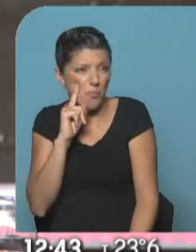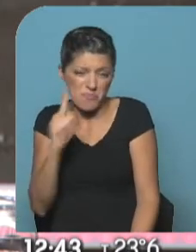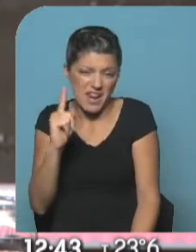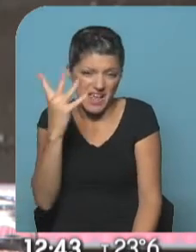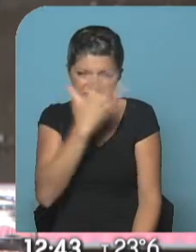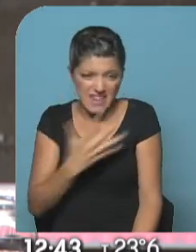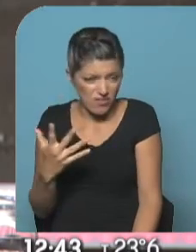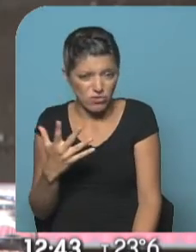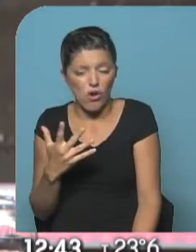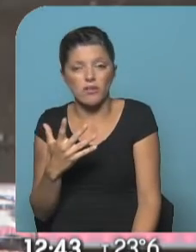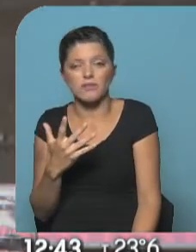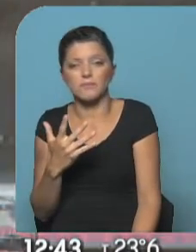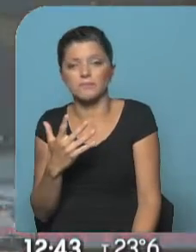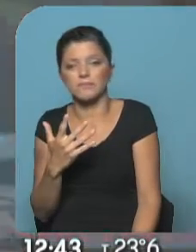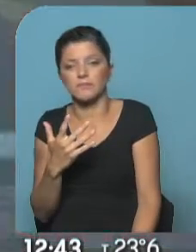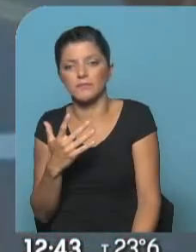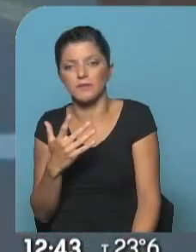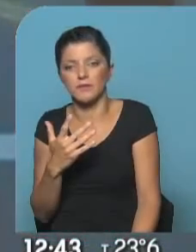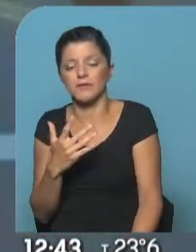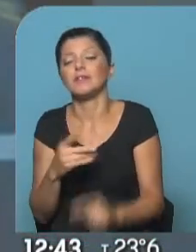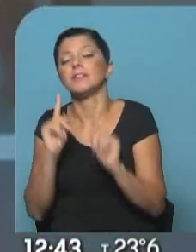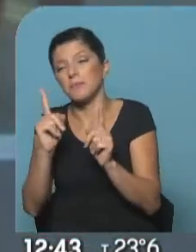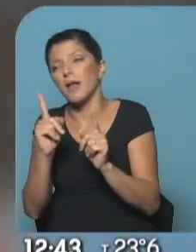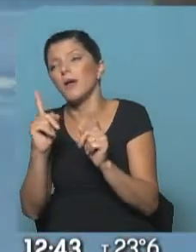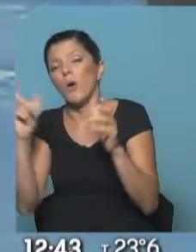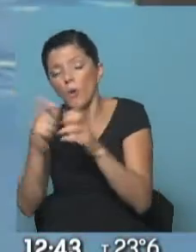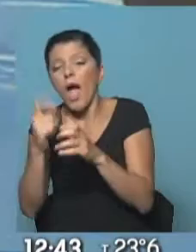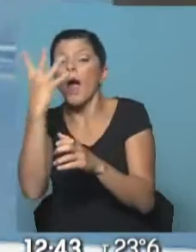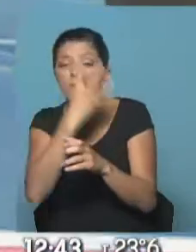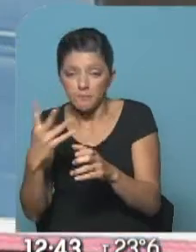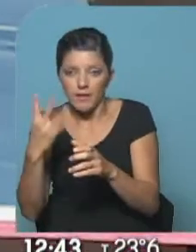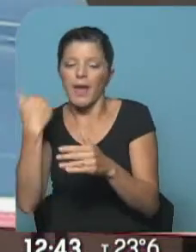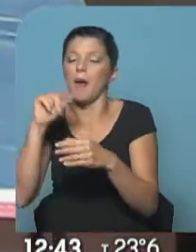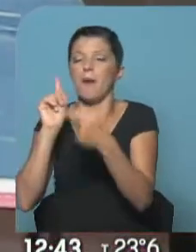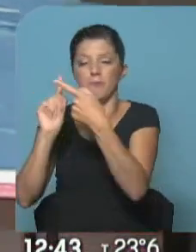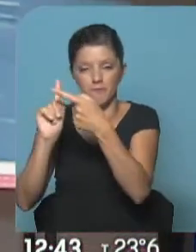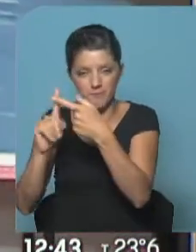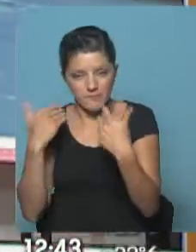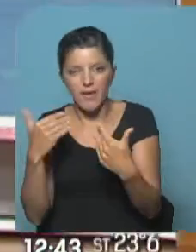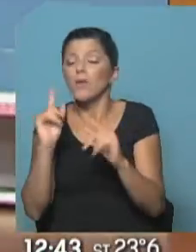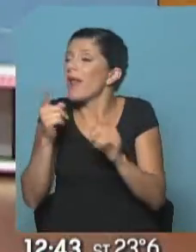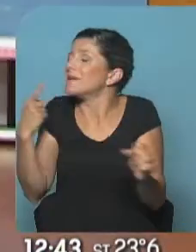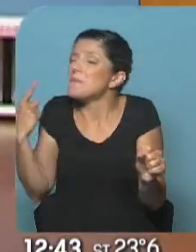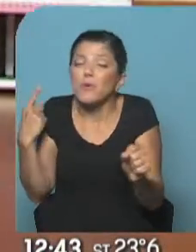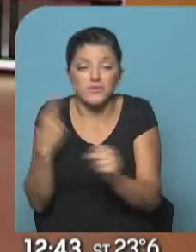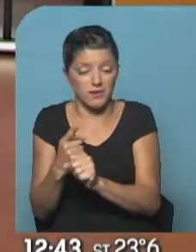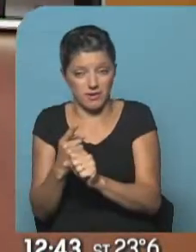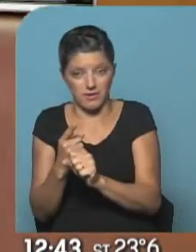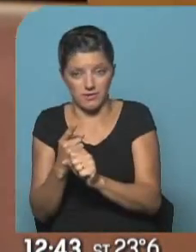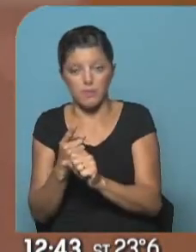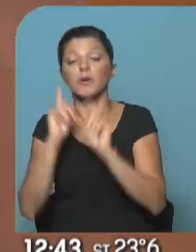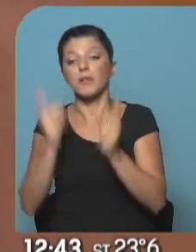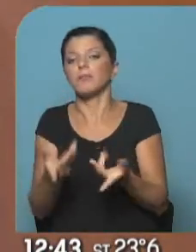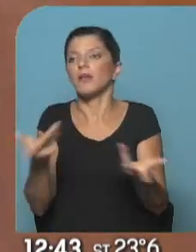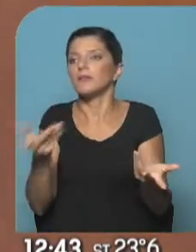esa cifra, y reduciendo a unos 400 que eran los que estaban mucho más radicalizados, era imposible porque además atenta contra las libertades